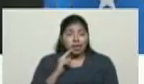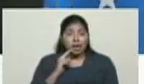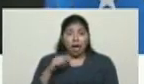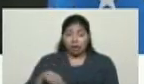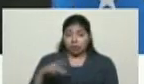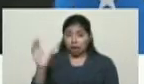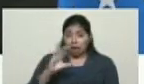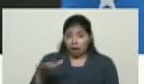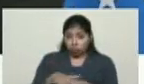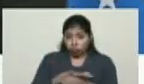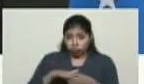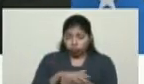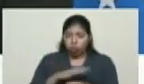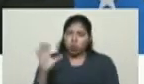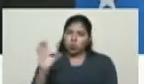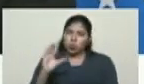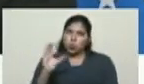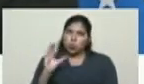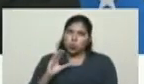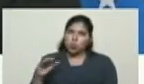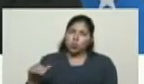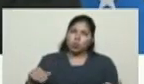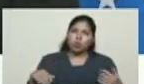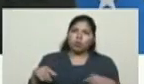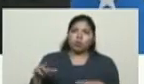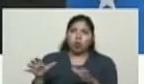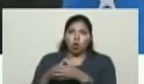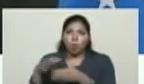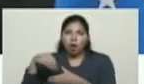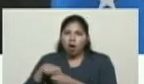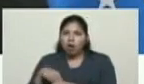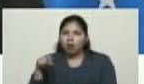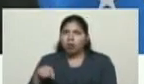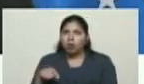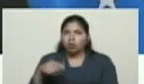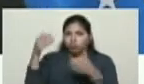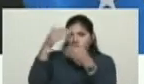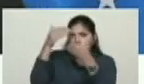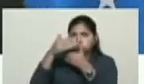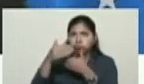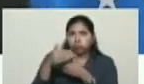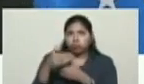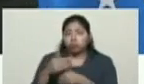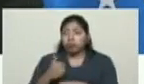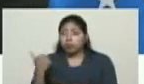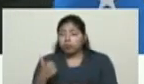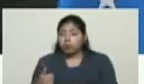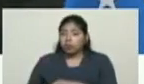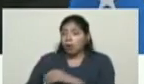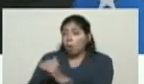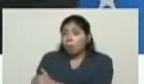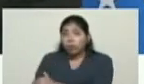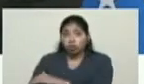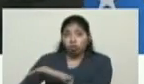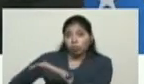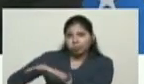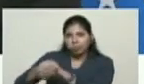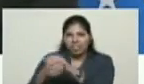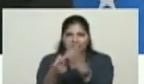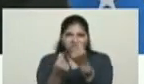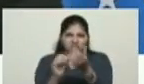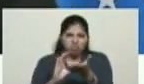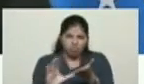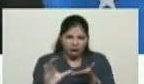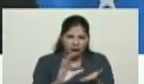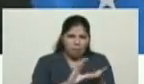capital, integrado por grupos delictivos y bandas criminales contratadas por la derecha venezolana